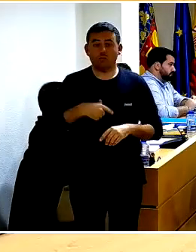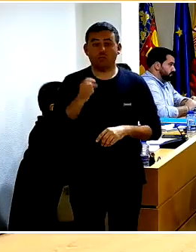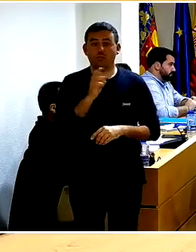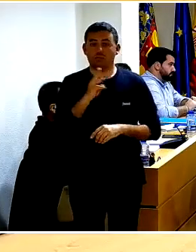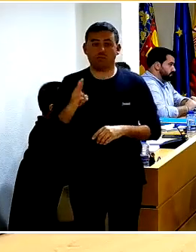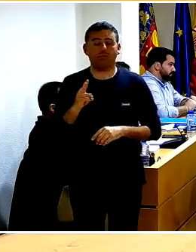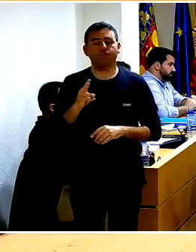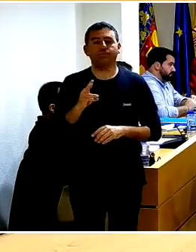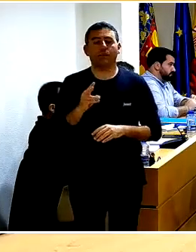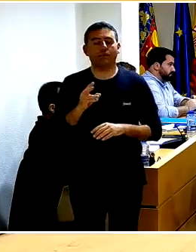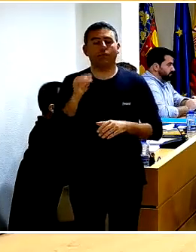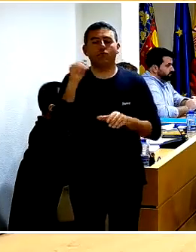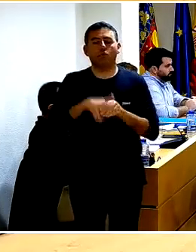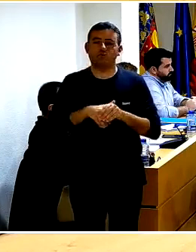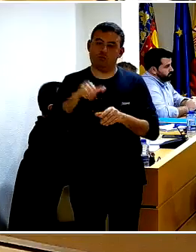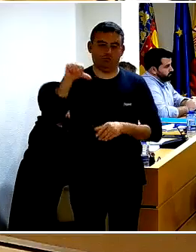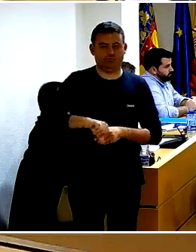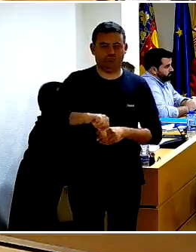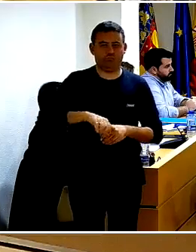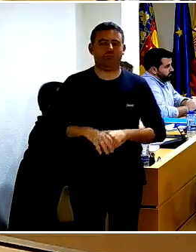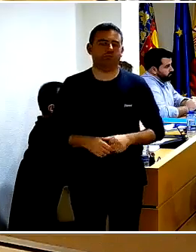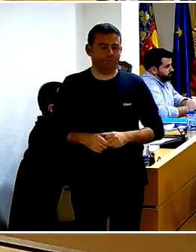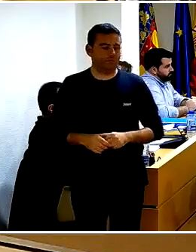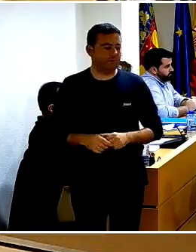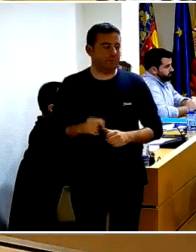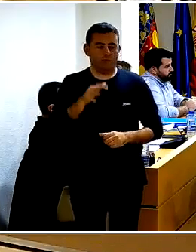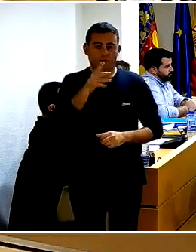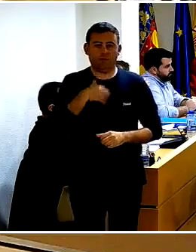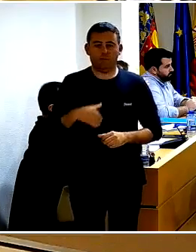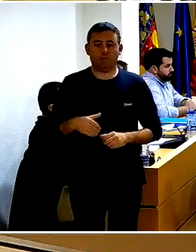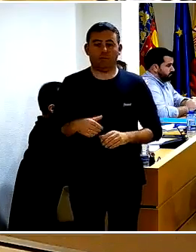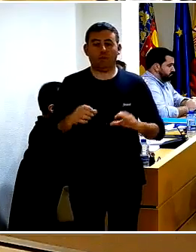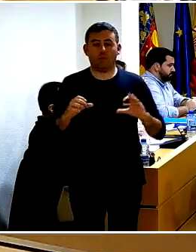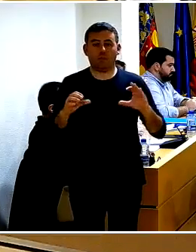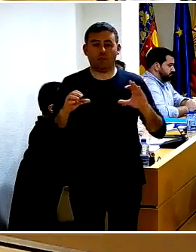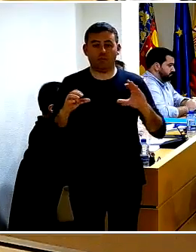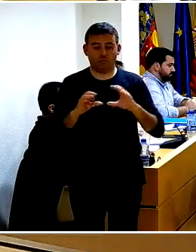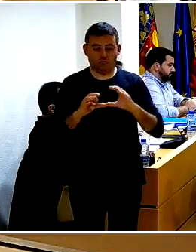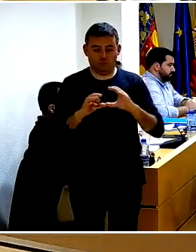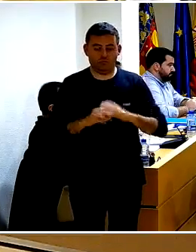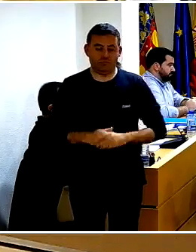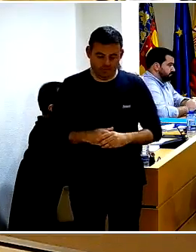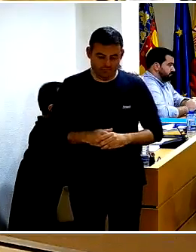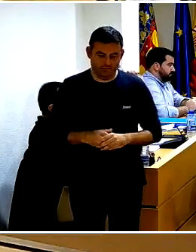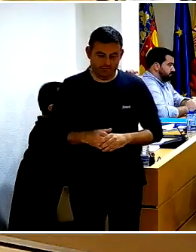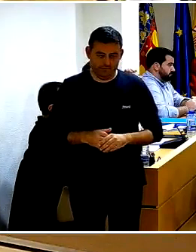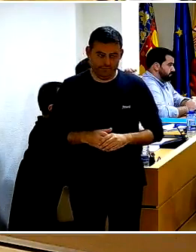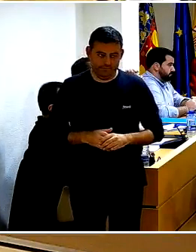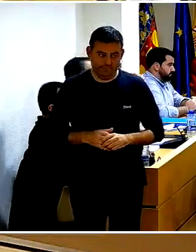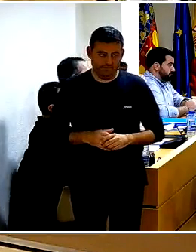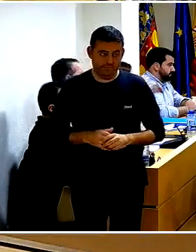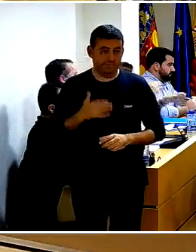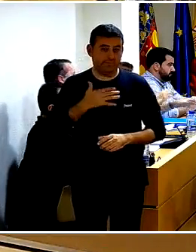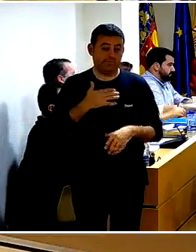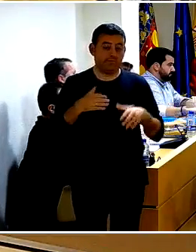gracias. Mati Cardós, Ciudadanos. Gracias, alcaldesa. Desde el Grupo Municipal de Ciudadanos